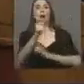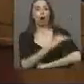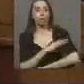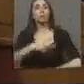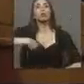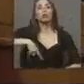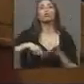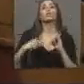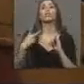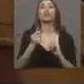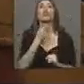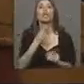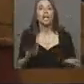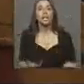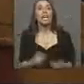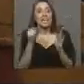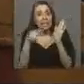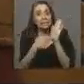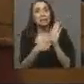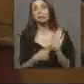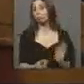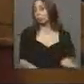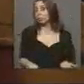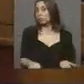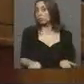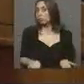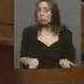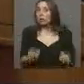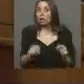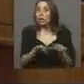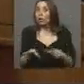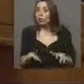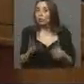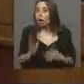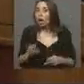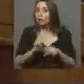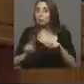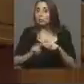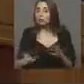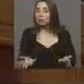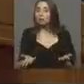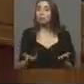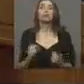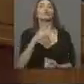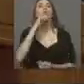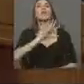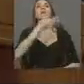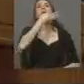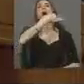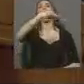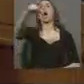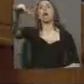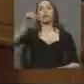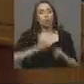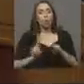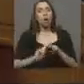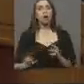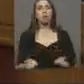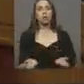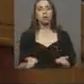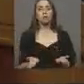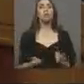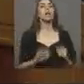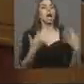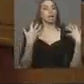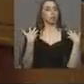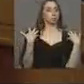eso? Ese es el punto, pues. Porque estas cosas hay que hacerlas. No basta solo con decirlo. Y en consecuencia no le